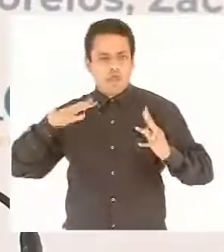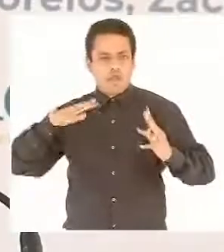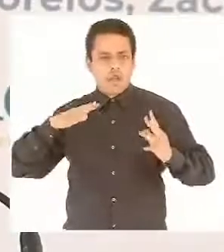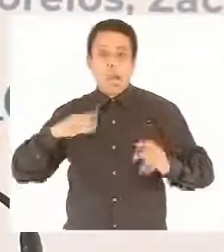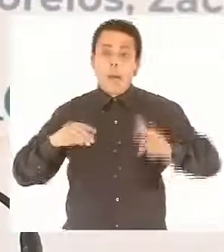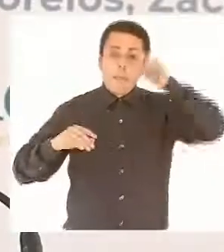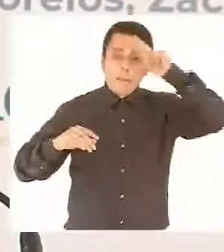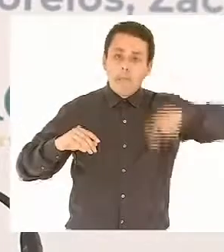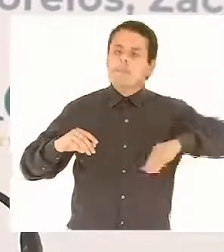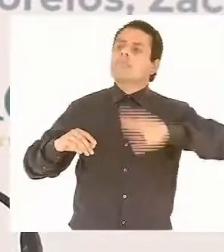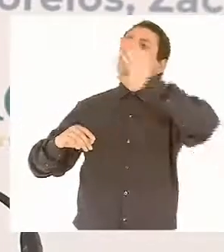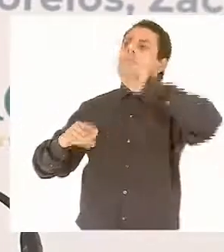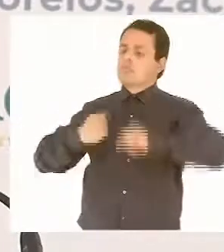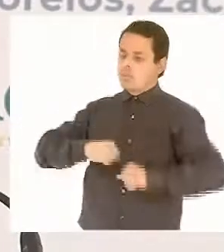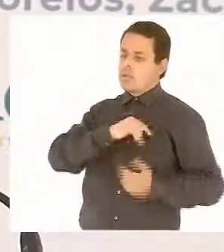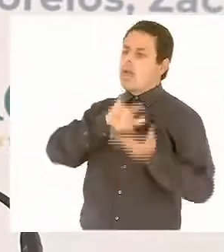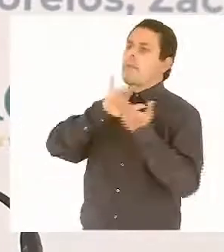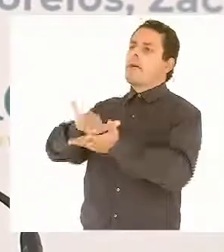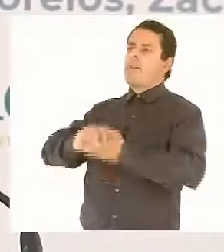México ayudó,